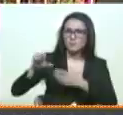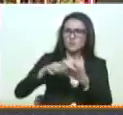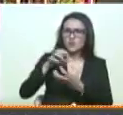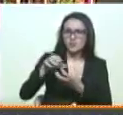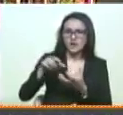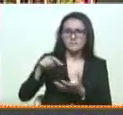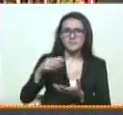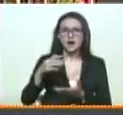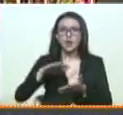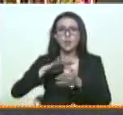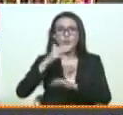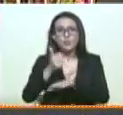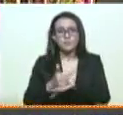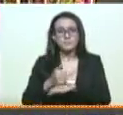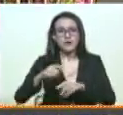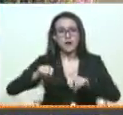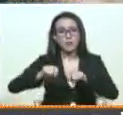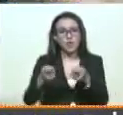del bloqueo.